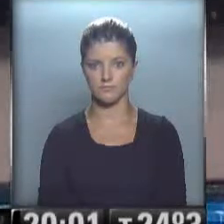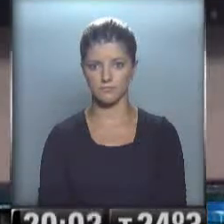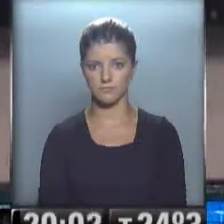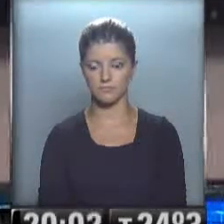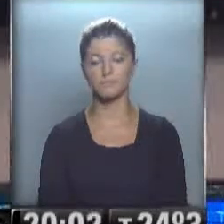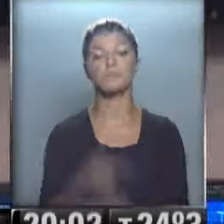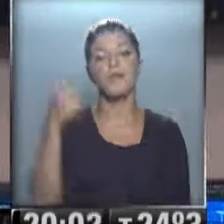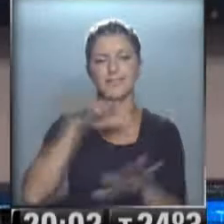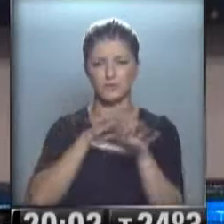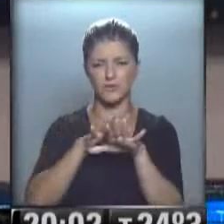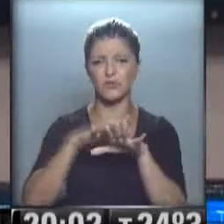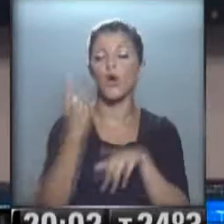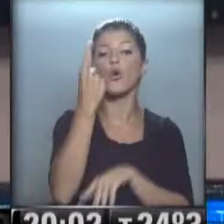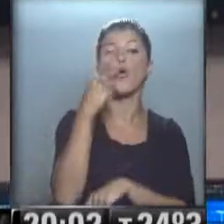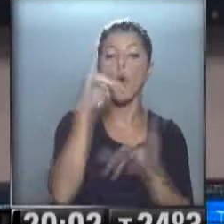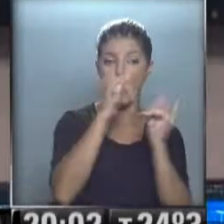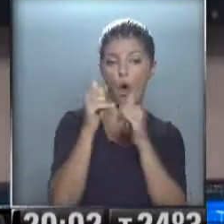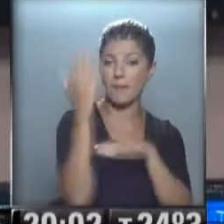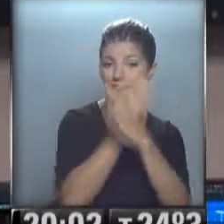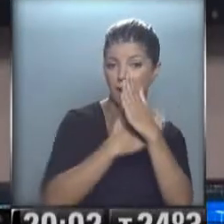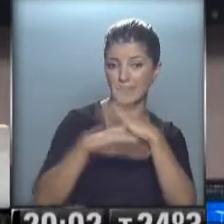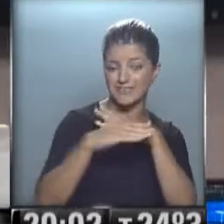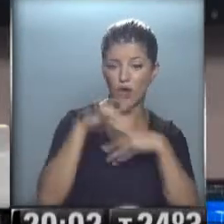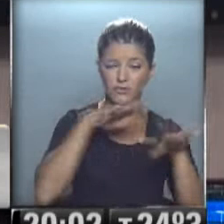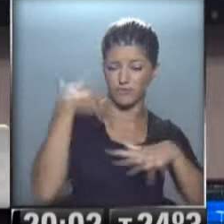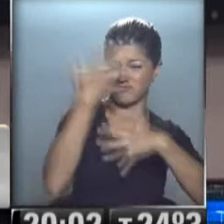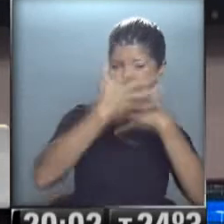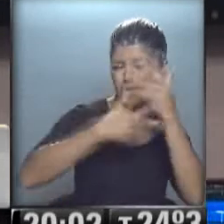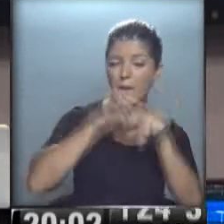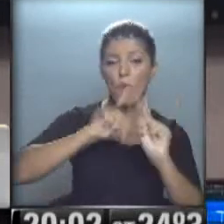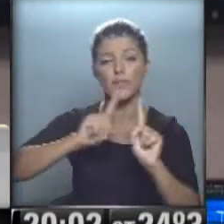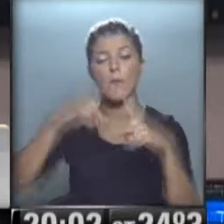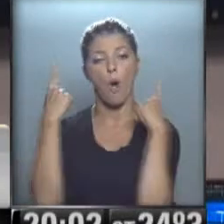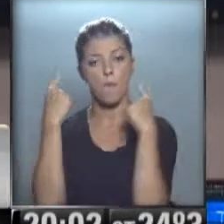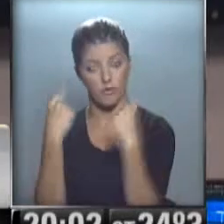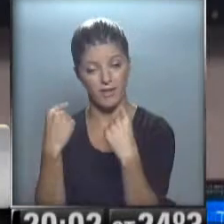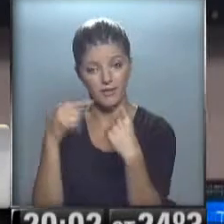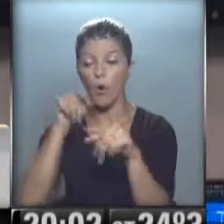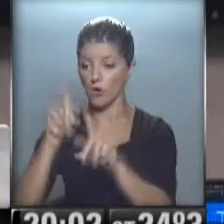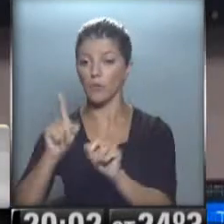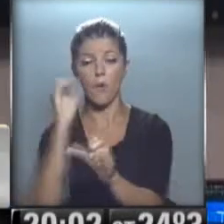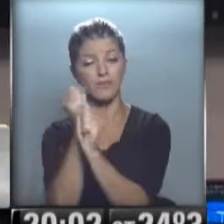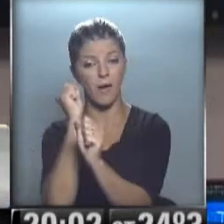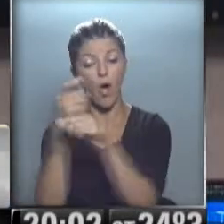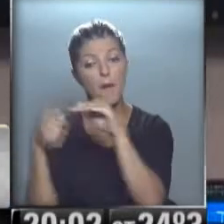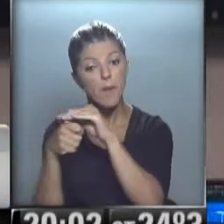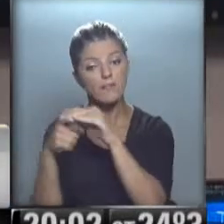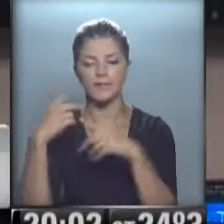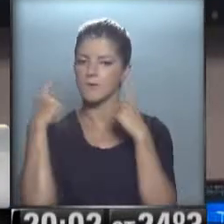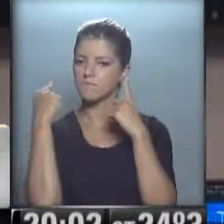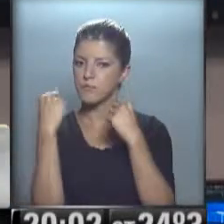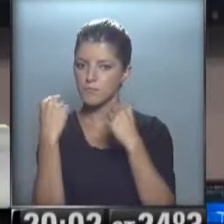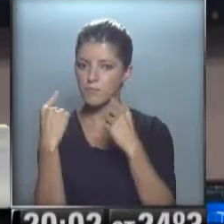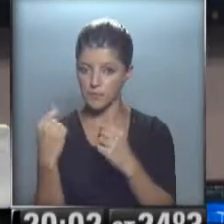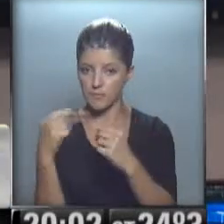La agresión que sufrió un joven discapacitado en un piquete cuando obreros del sindicato portuario realizaban una medida de